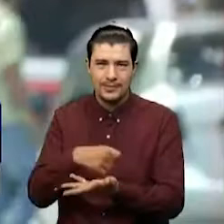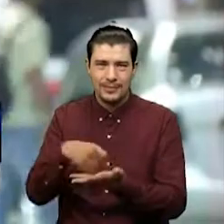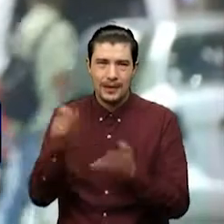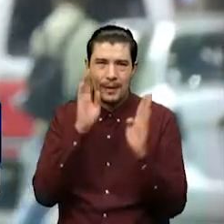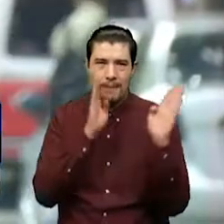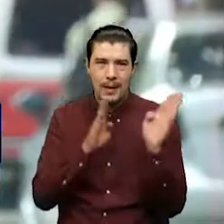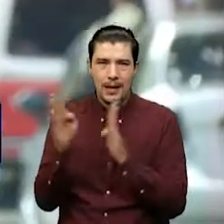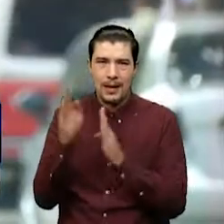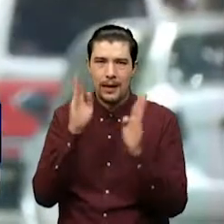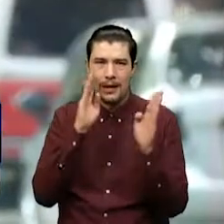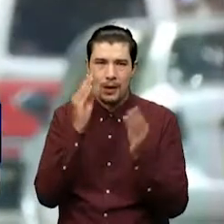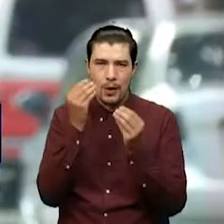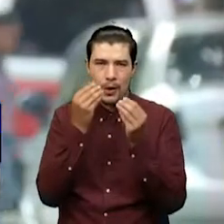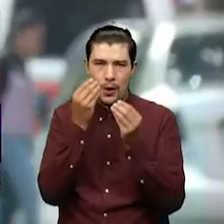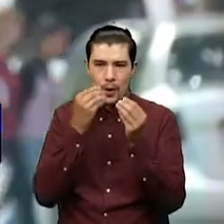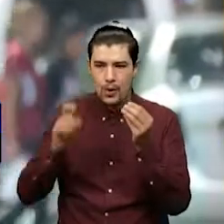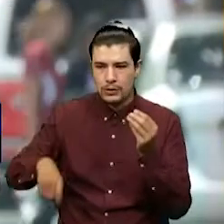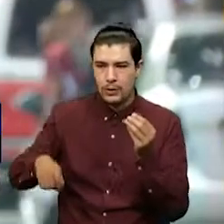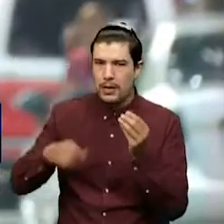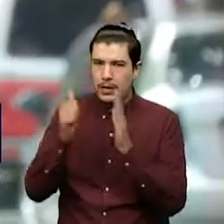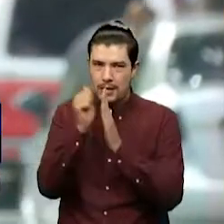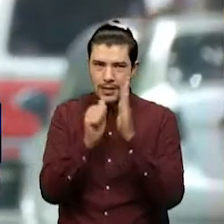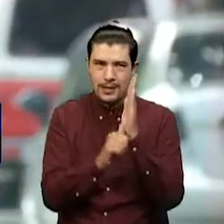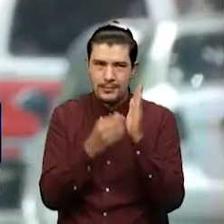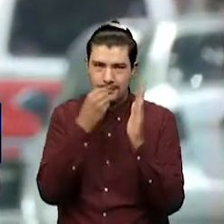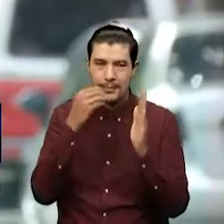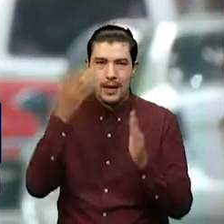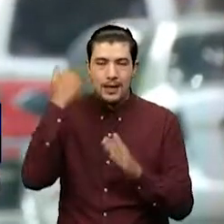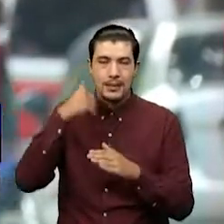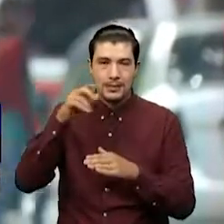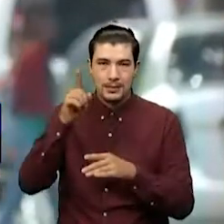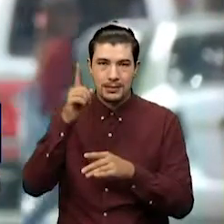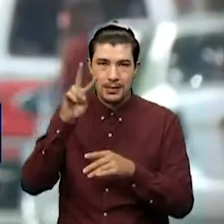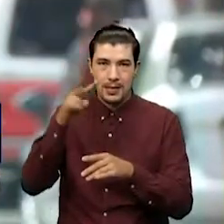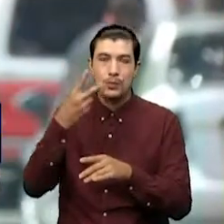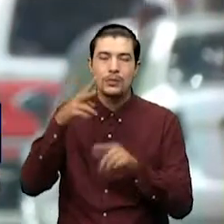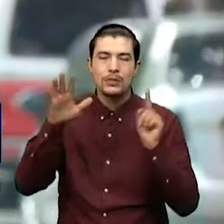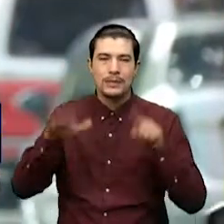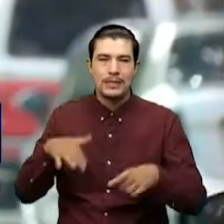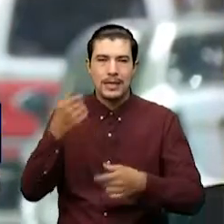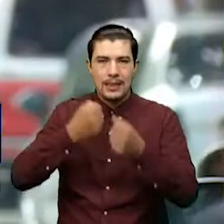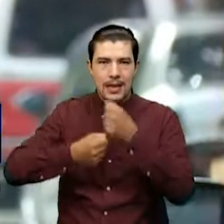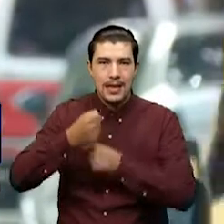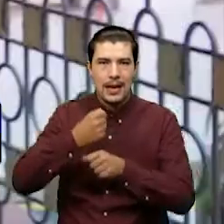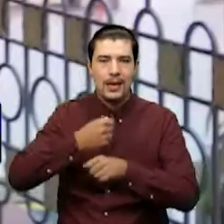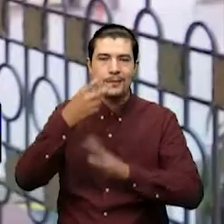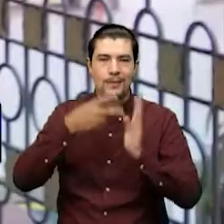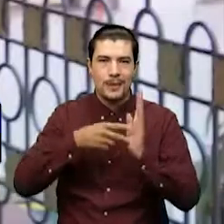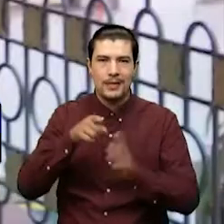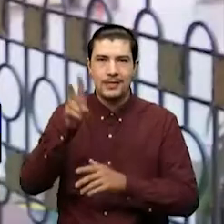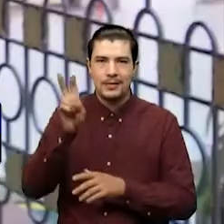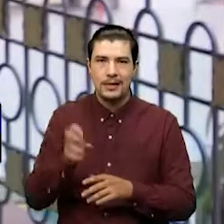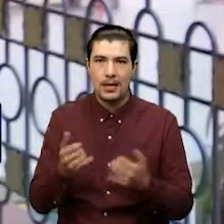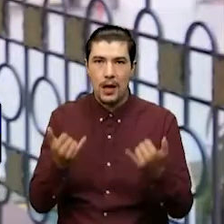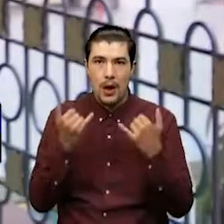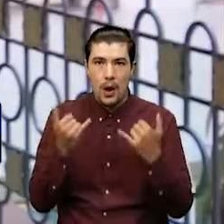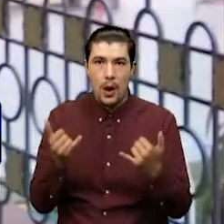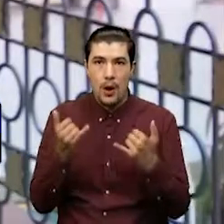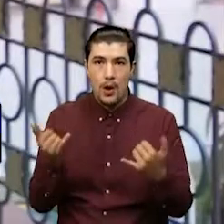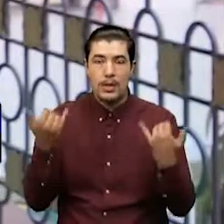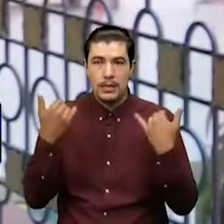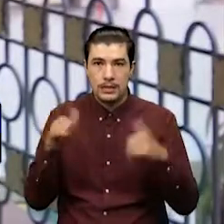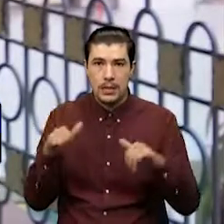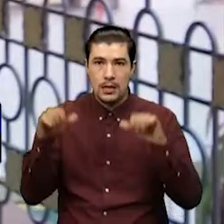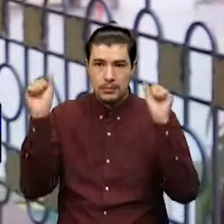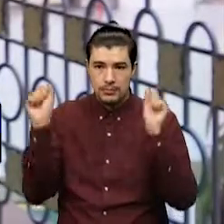alimentación escolar que tenía retrasos segundo semestre del año 2017 hoy tenemos una autorización de